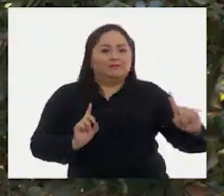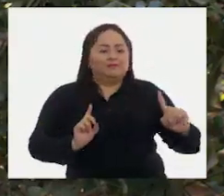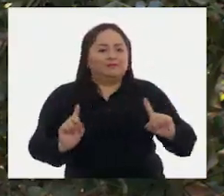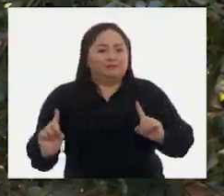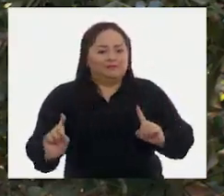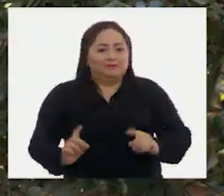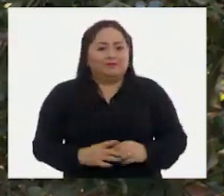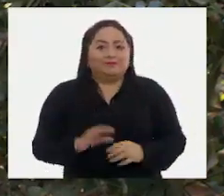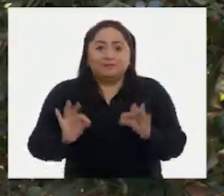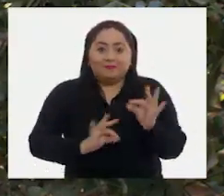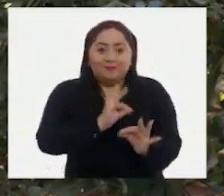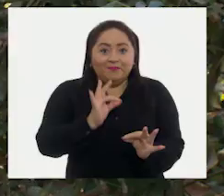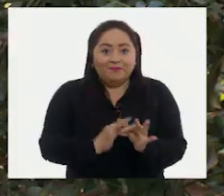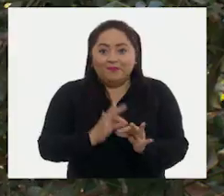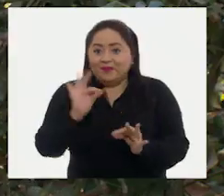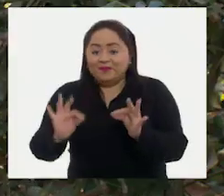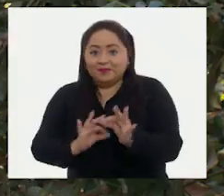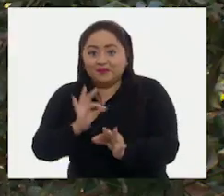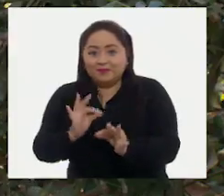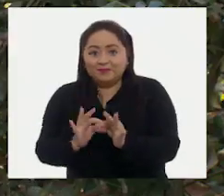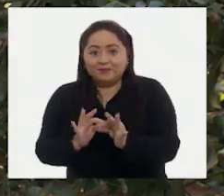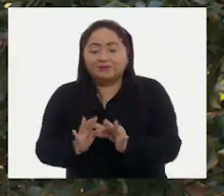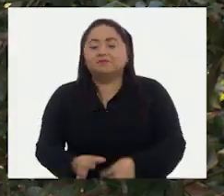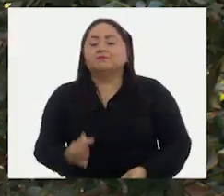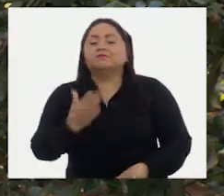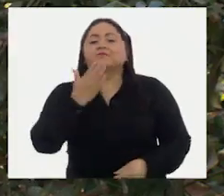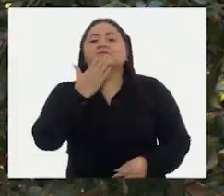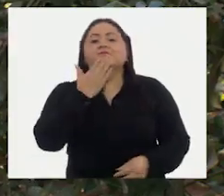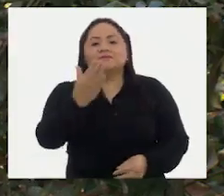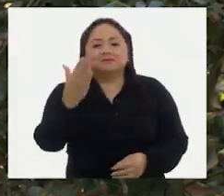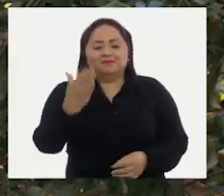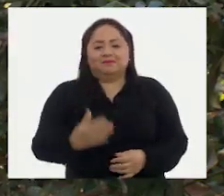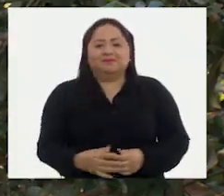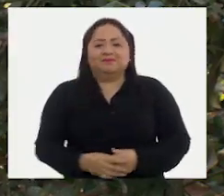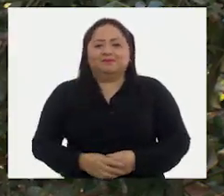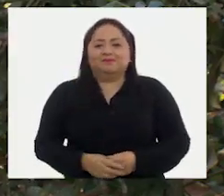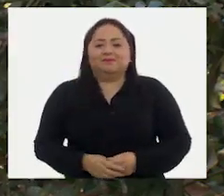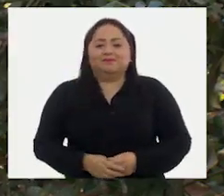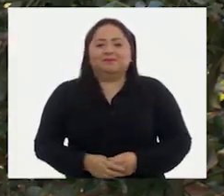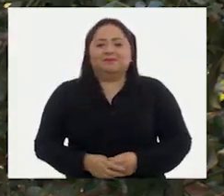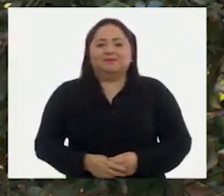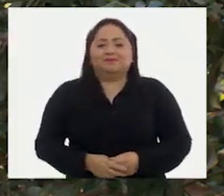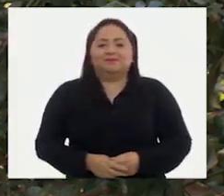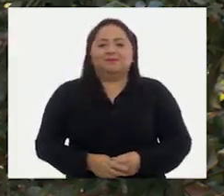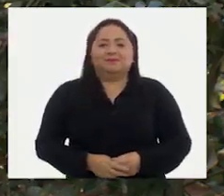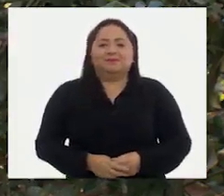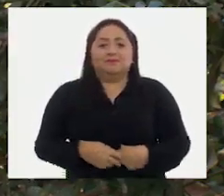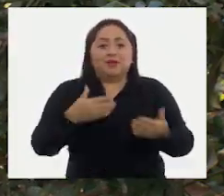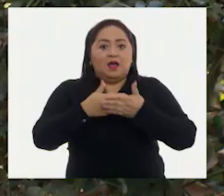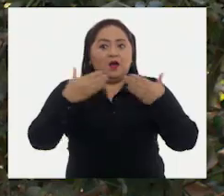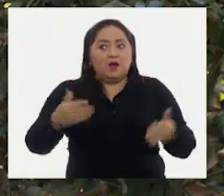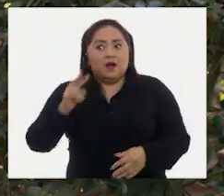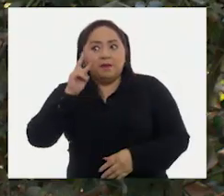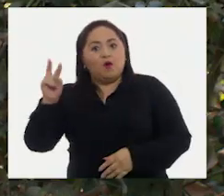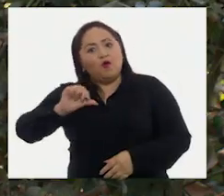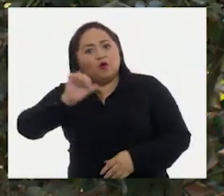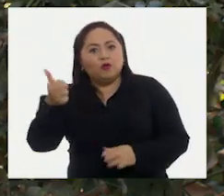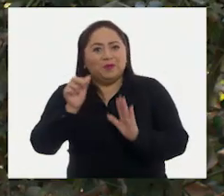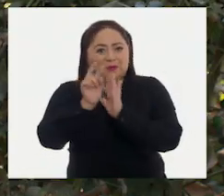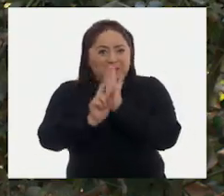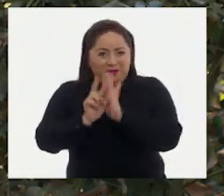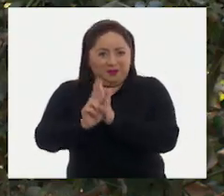distancia. ¿Listas? ¿Listos? ¡Muy bien! ¡Vamos a ver el